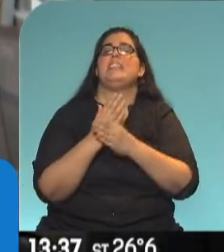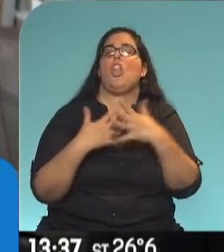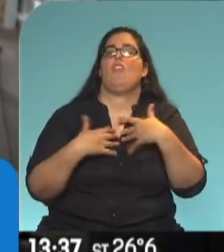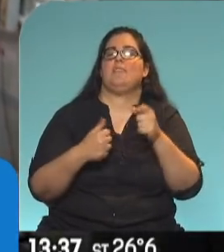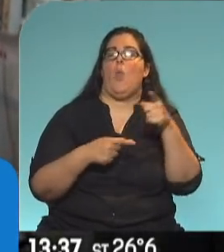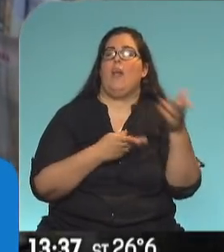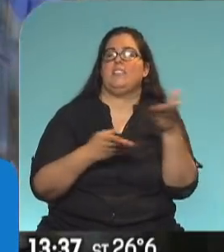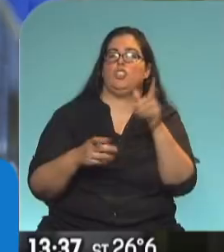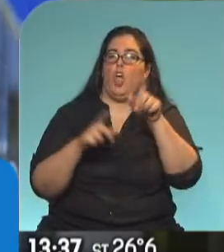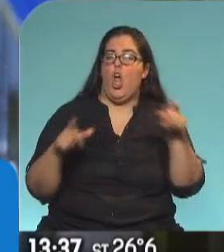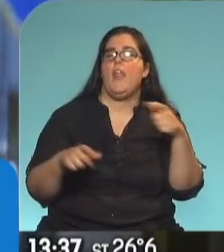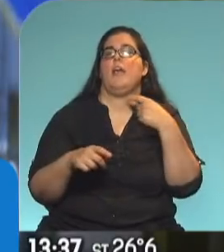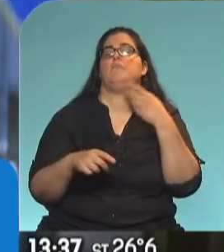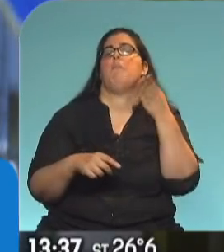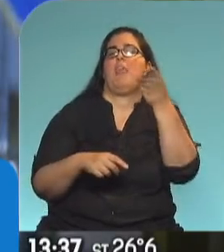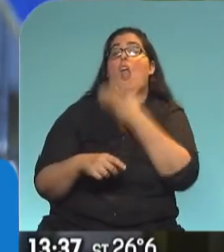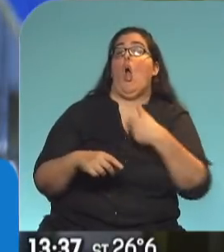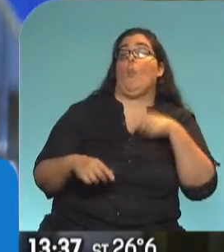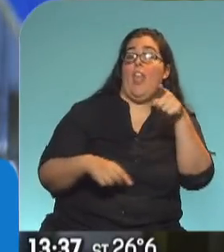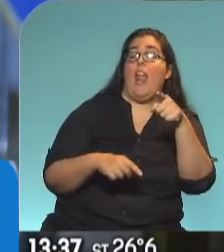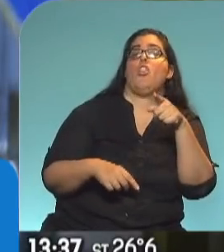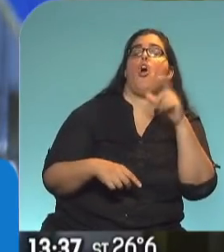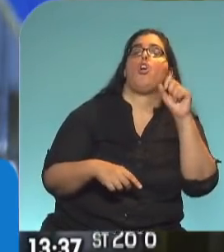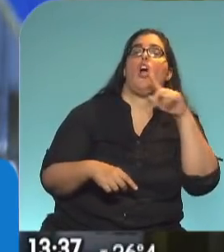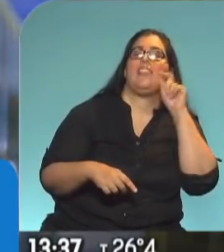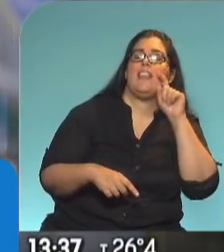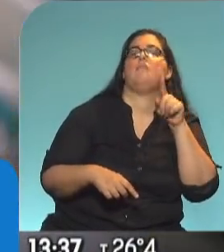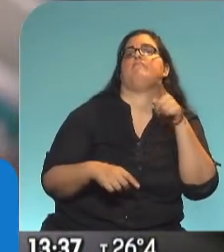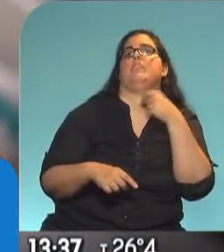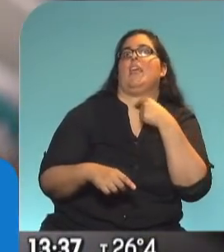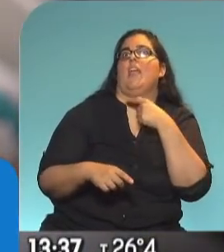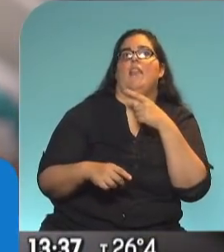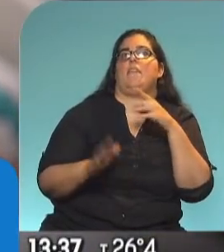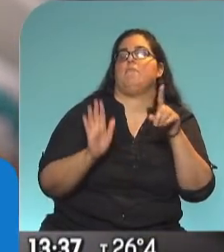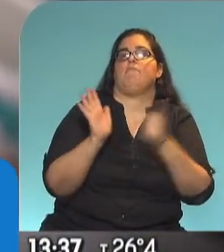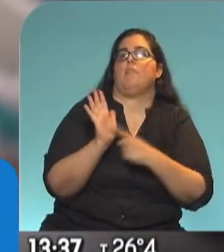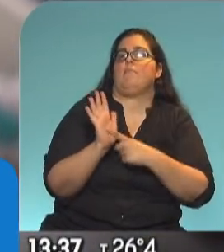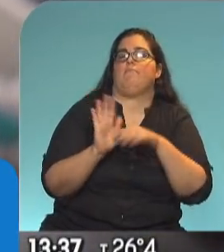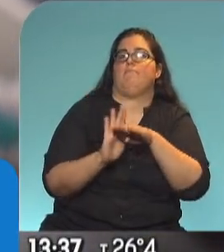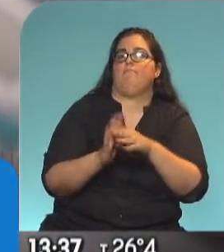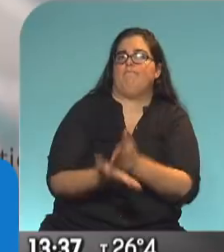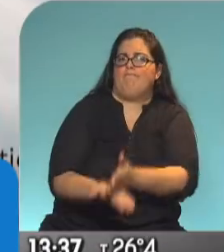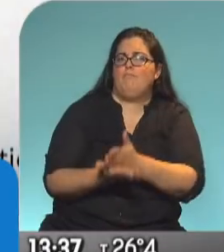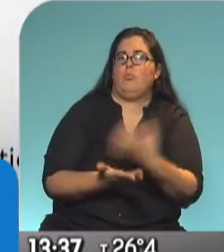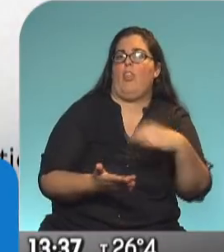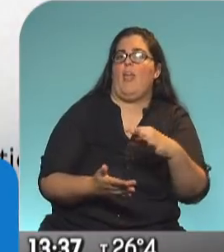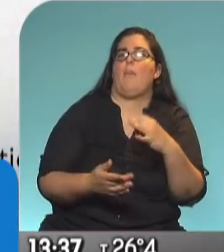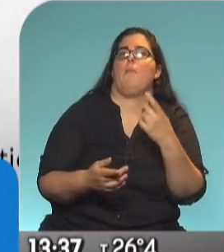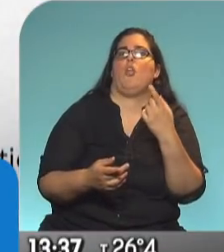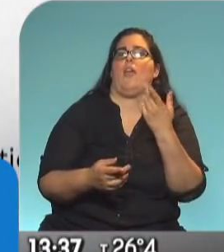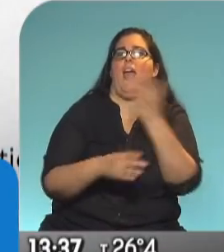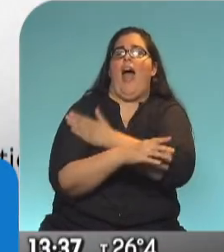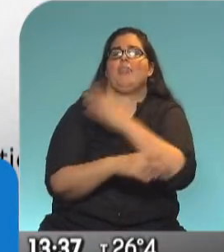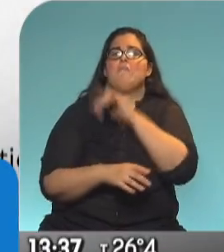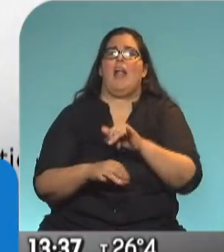Salud pidieron al gobierno de Giuseppe Conte endurecer las medidas debido a la fragilidad de una cobertura sanitaria que ya fracasó